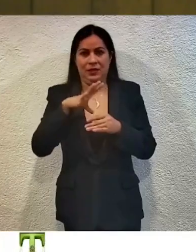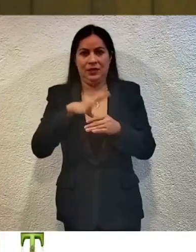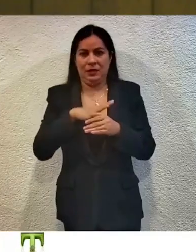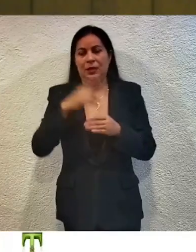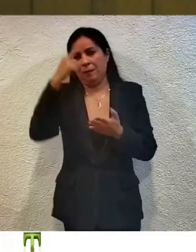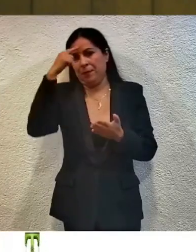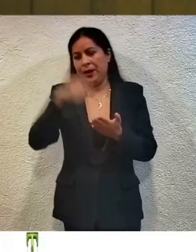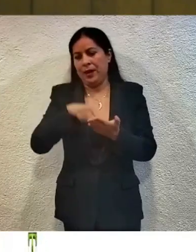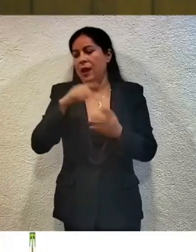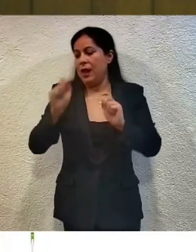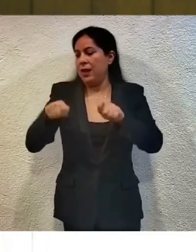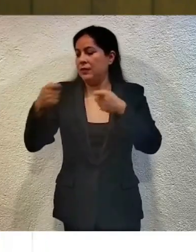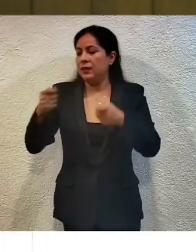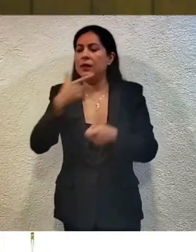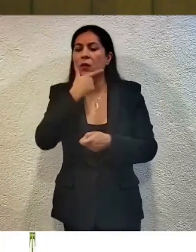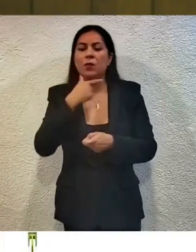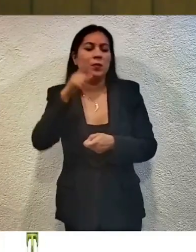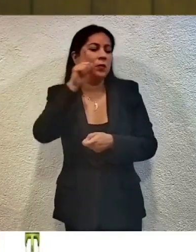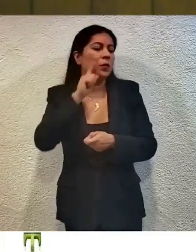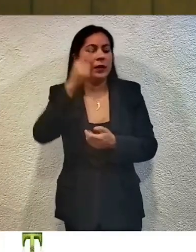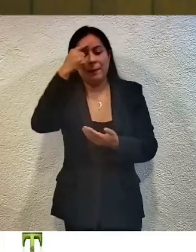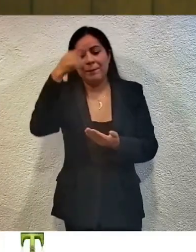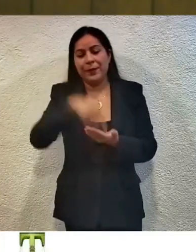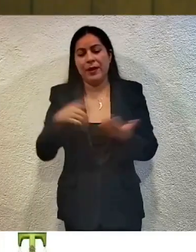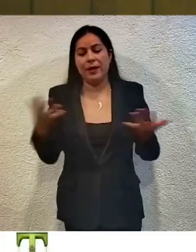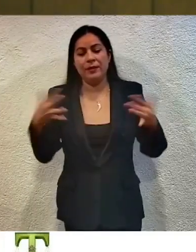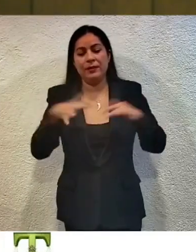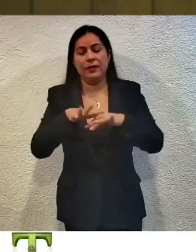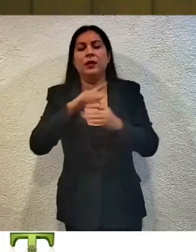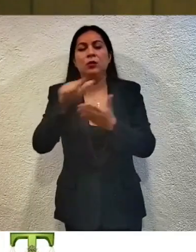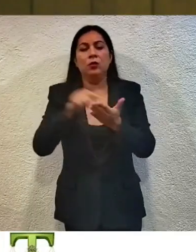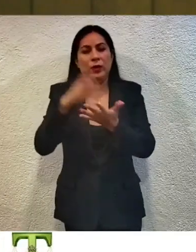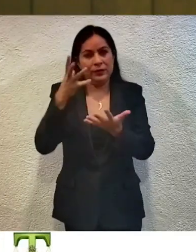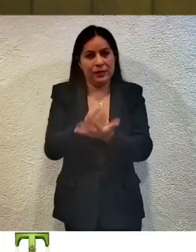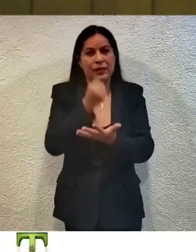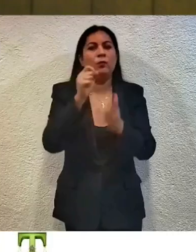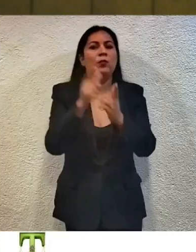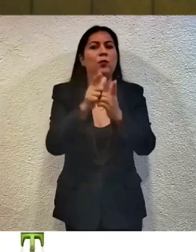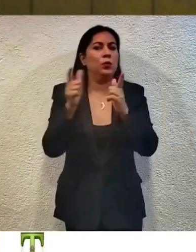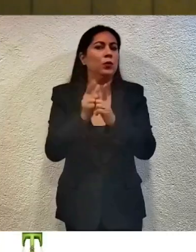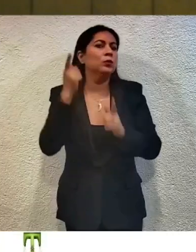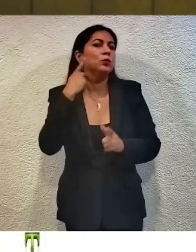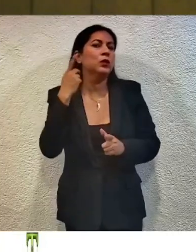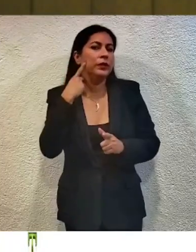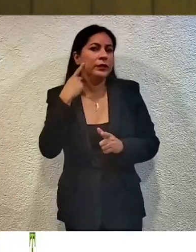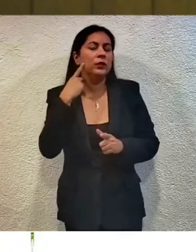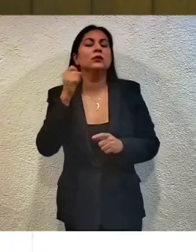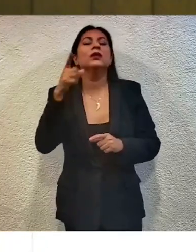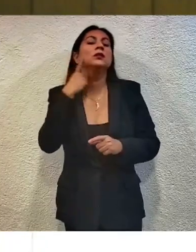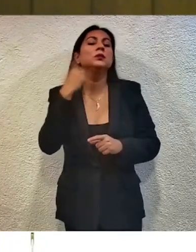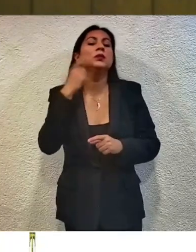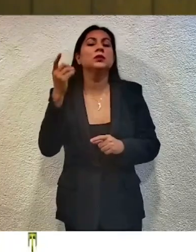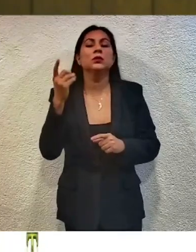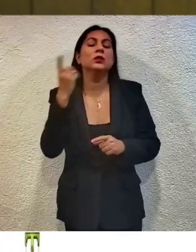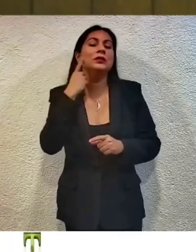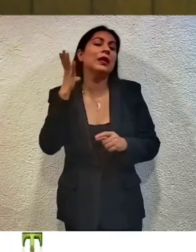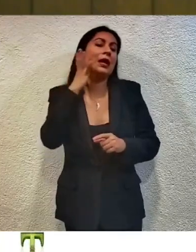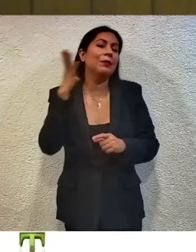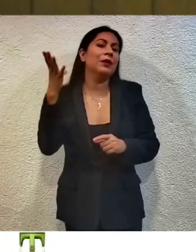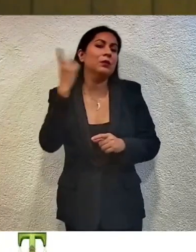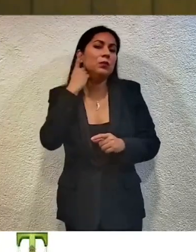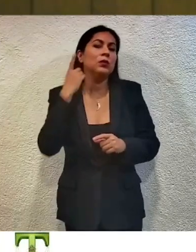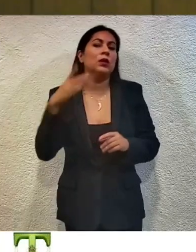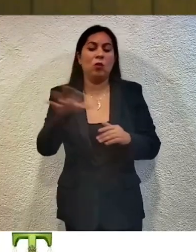para la asignación de los géneros para integrar los espacios ganados por partidos políticos en las diputaciones del Congreso del Estado